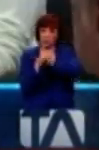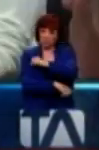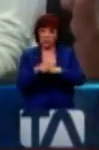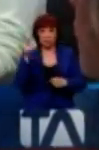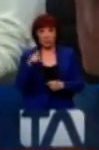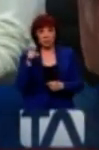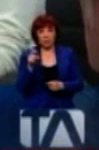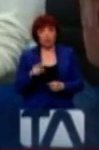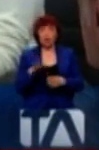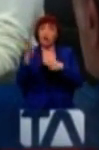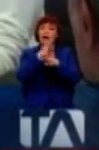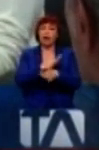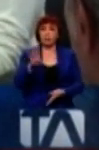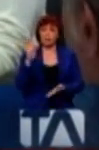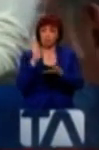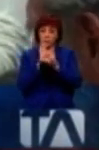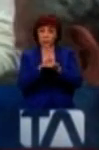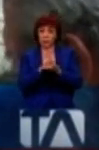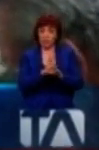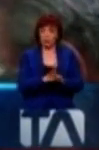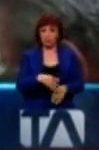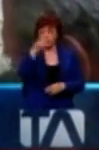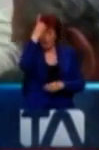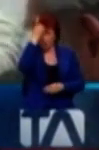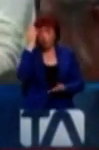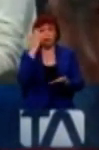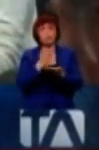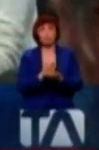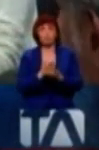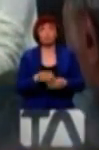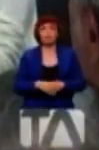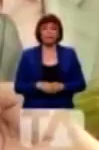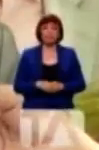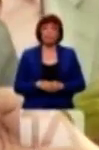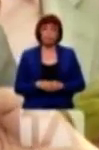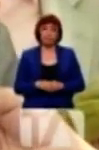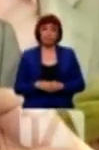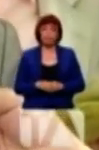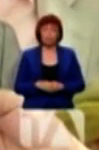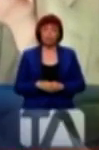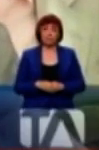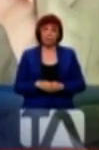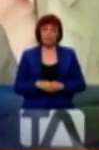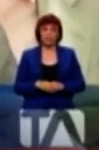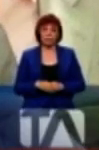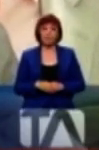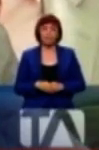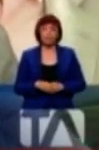del Estado con el IES de los registros contables y se proceda luego al pago. Debe ser